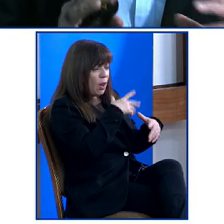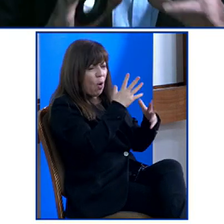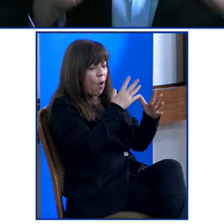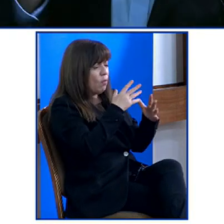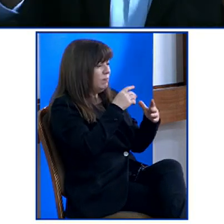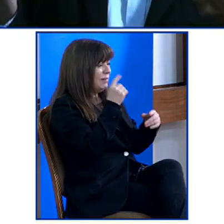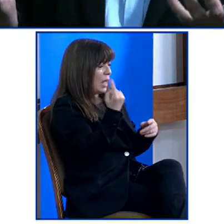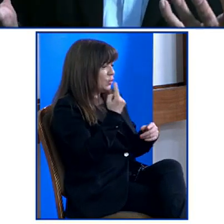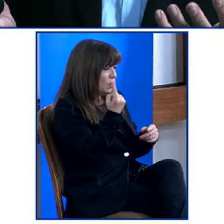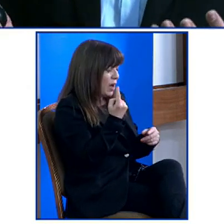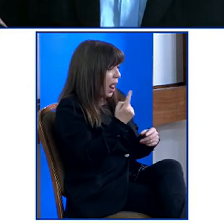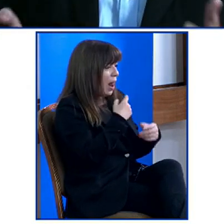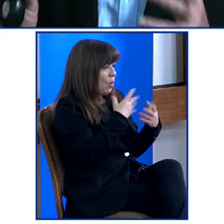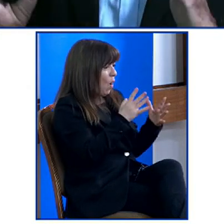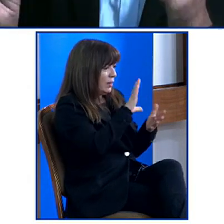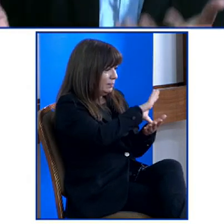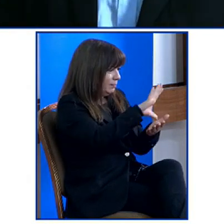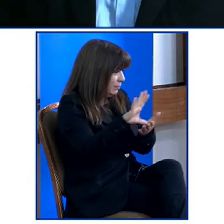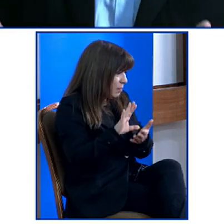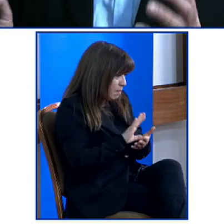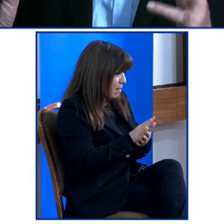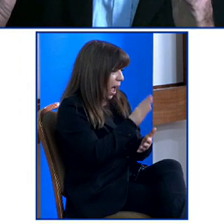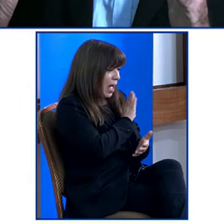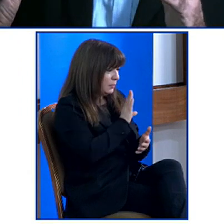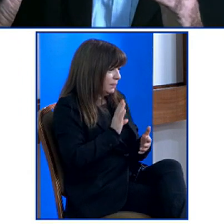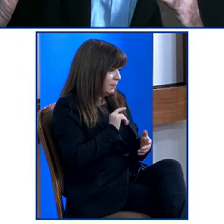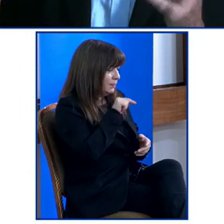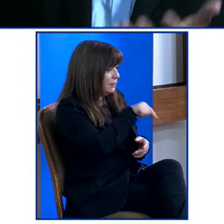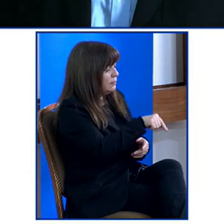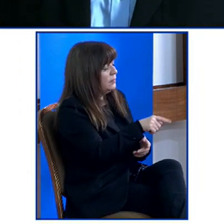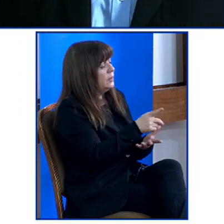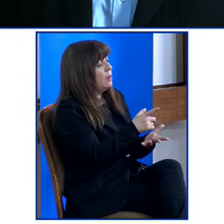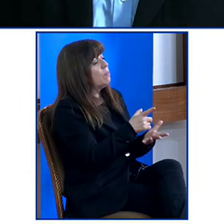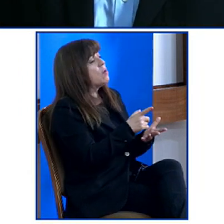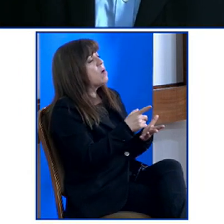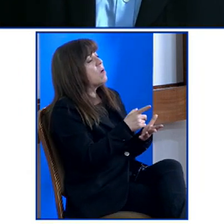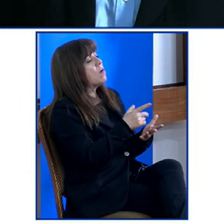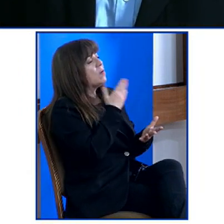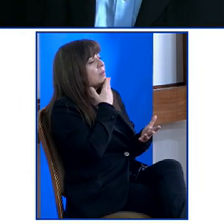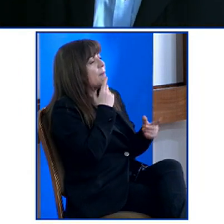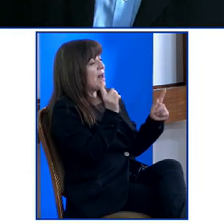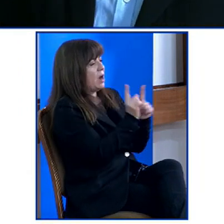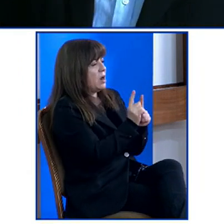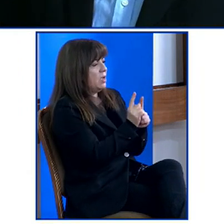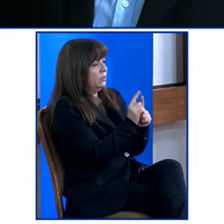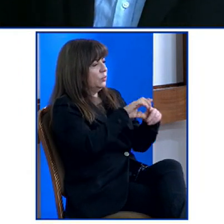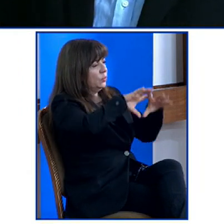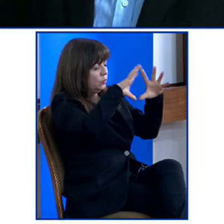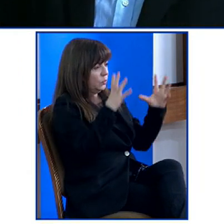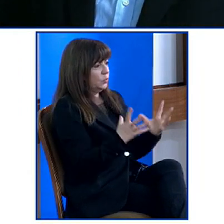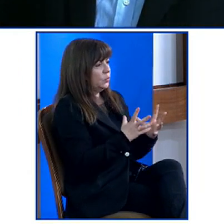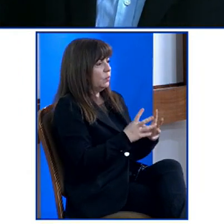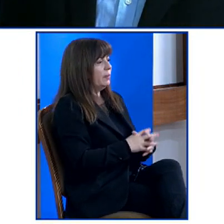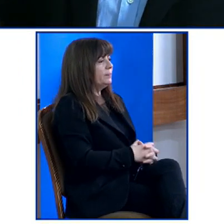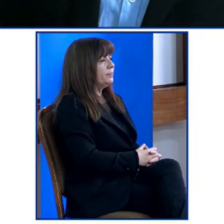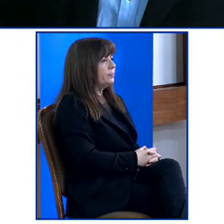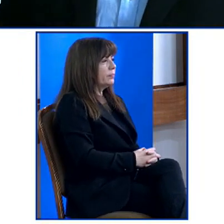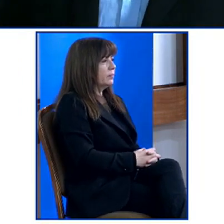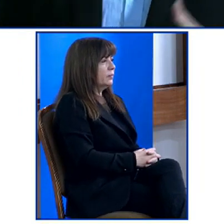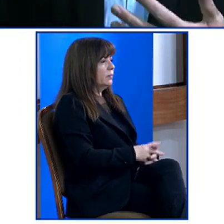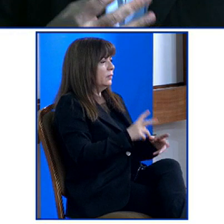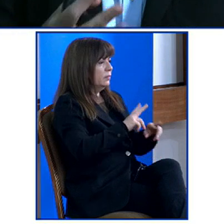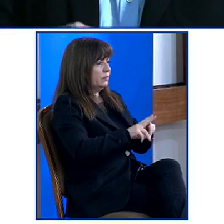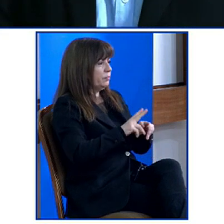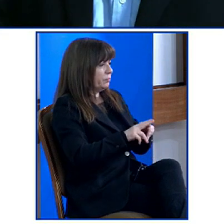zona climática, y por último lo que tratamos de aportar es un resumen a nivel global. Y esto lo